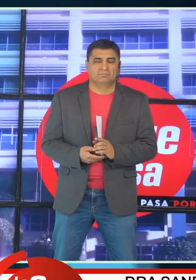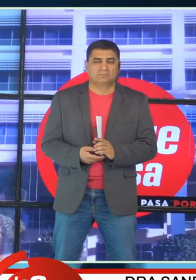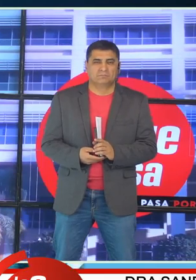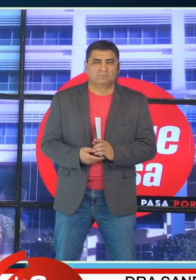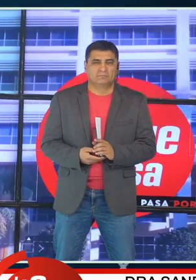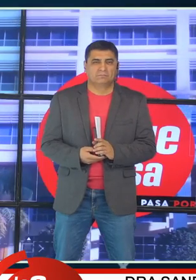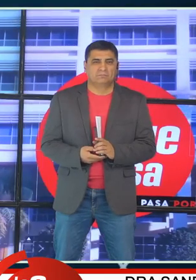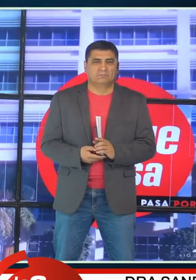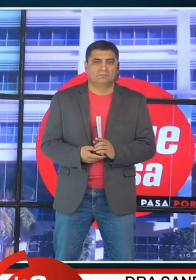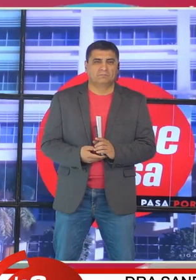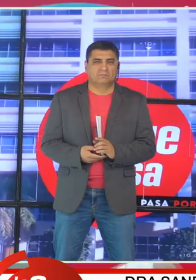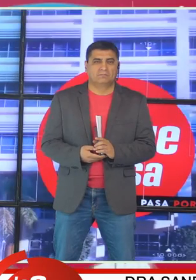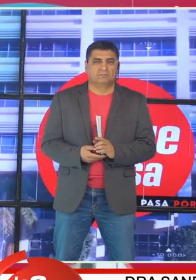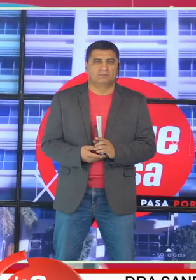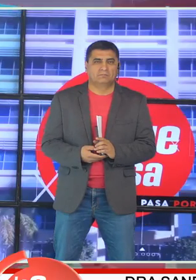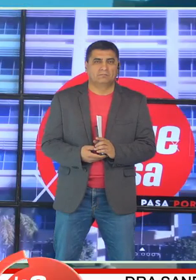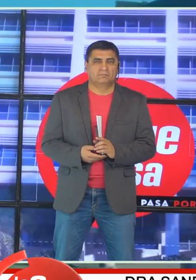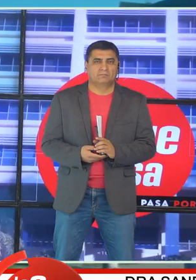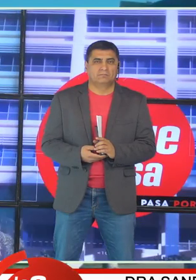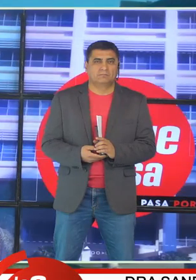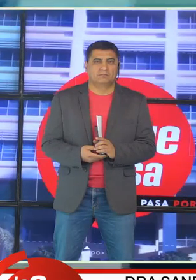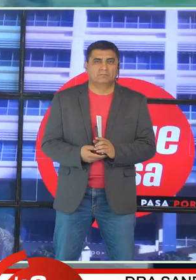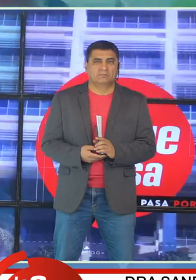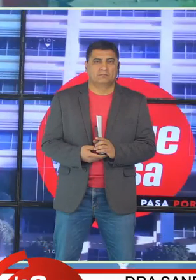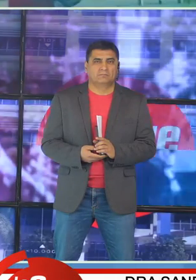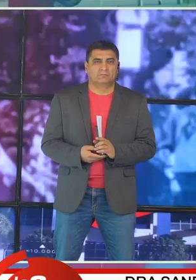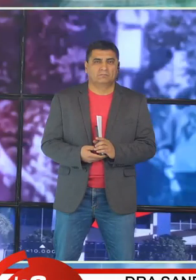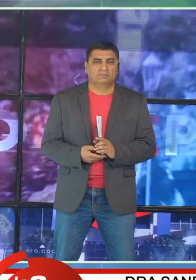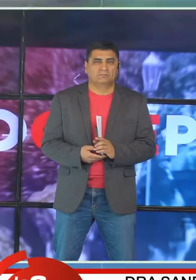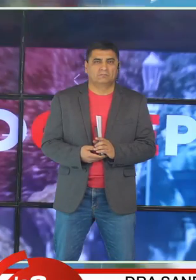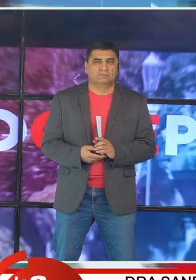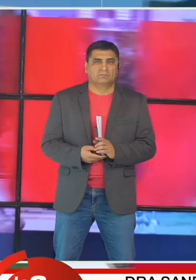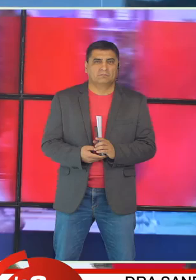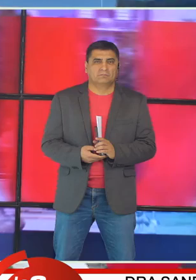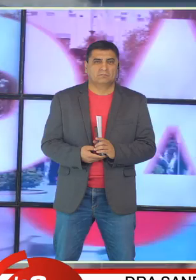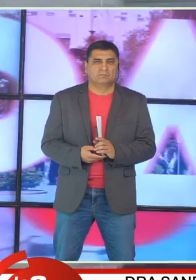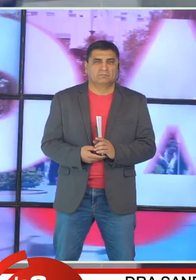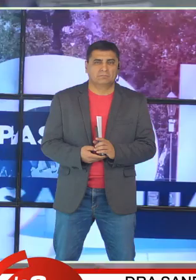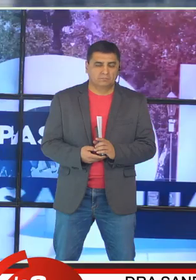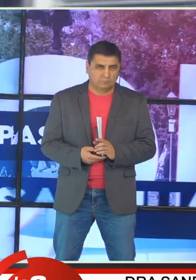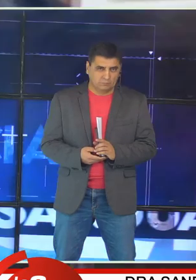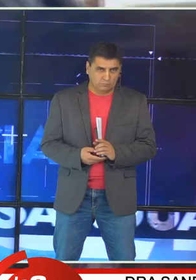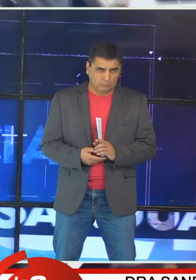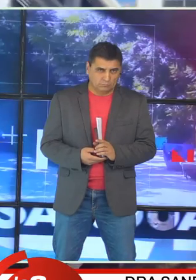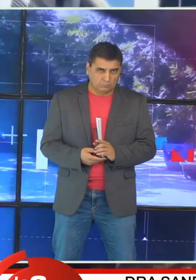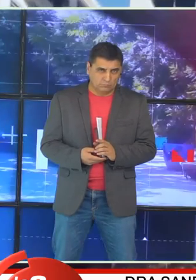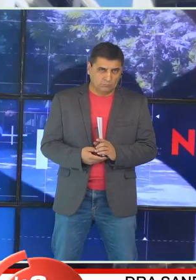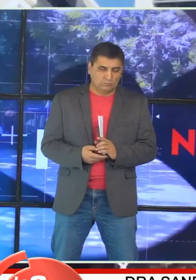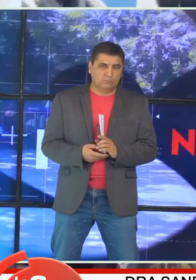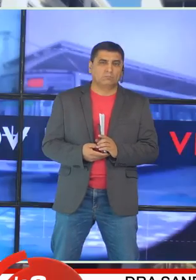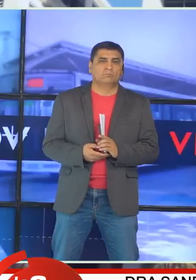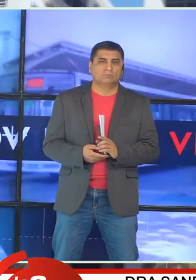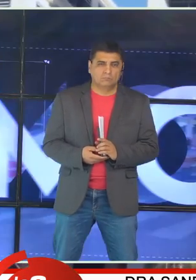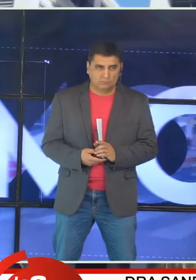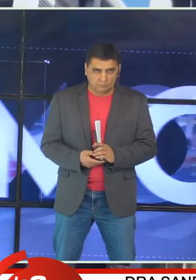eso, a esa cantidad de patologías que estábamos determinando, la ministra, pusimos todo junto con